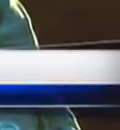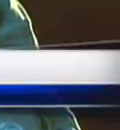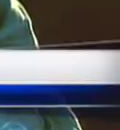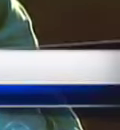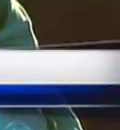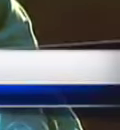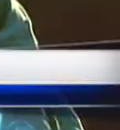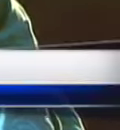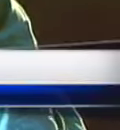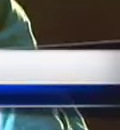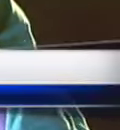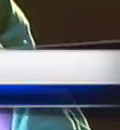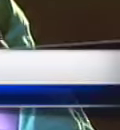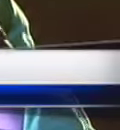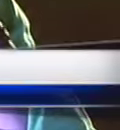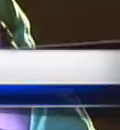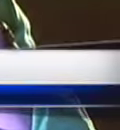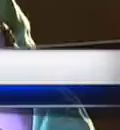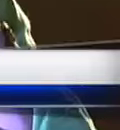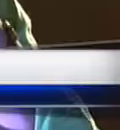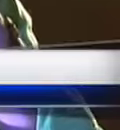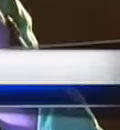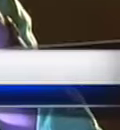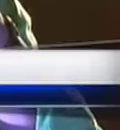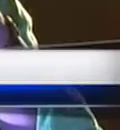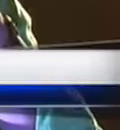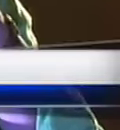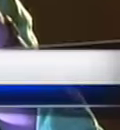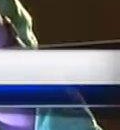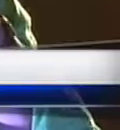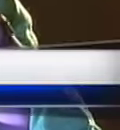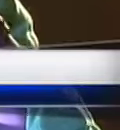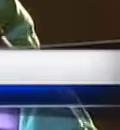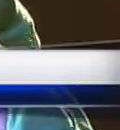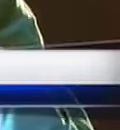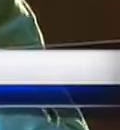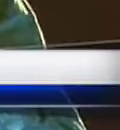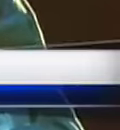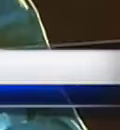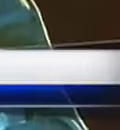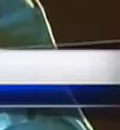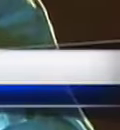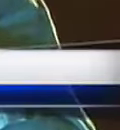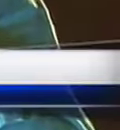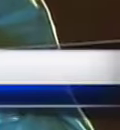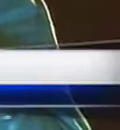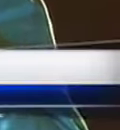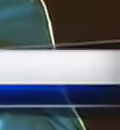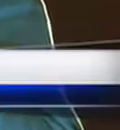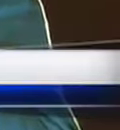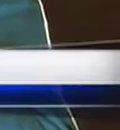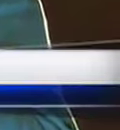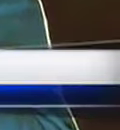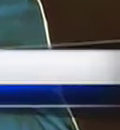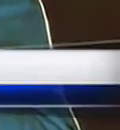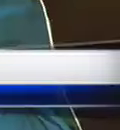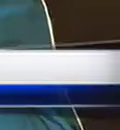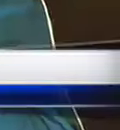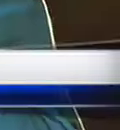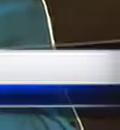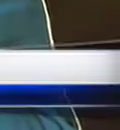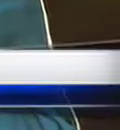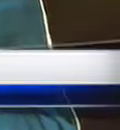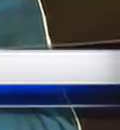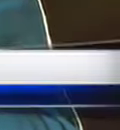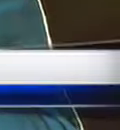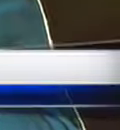Pero cuando le hablaban del gran general Eloy Alfaro, se ponía erguido